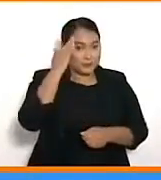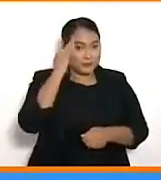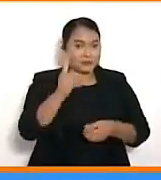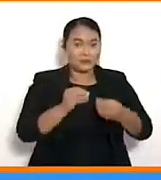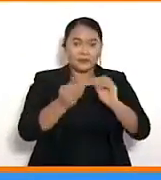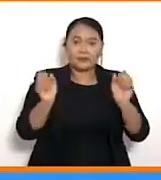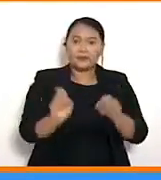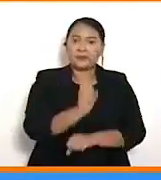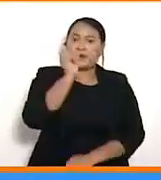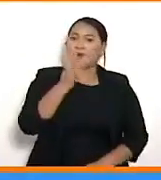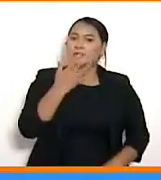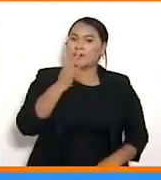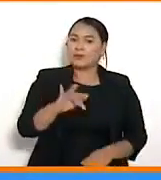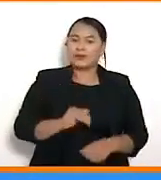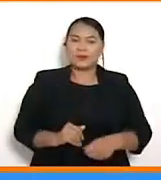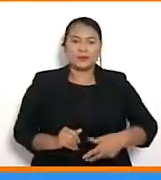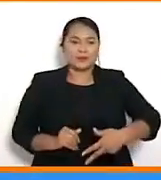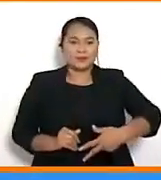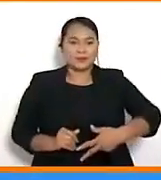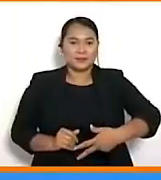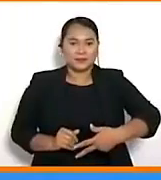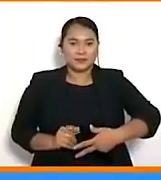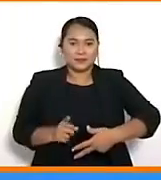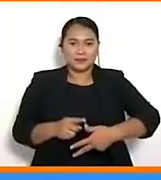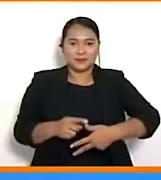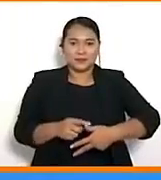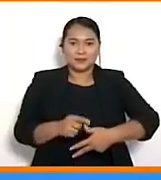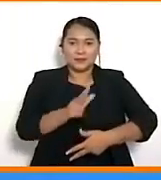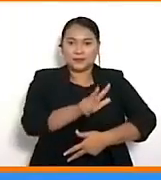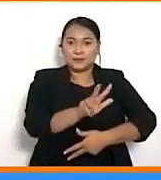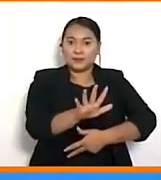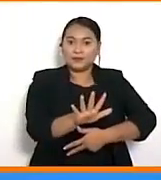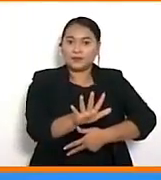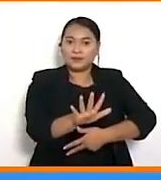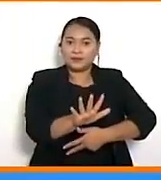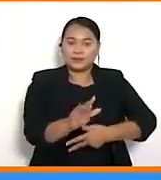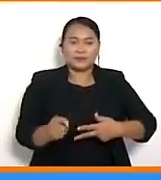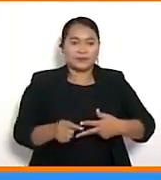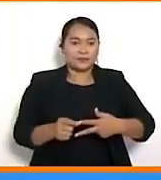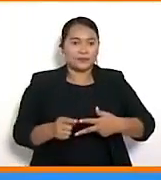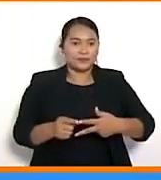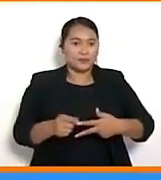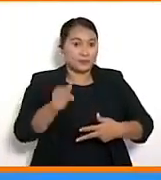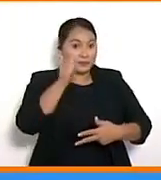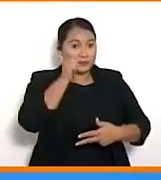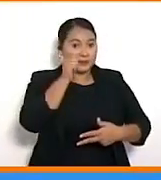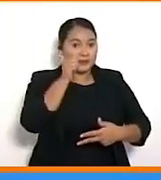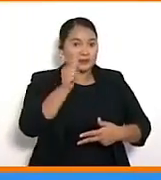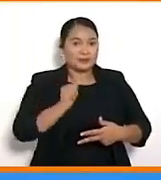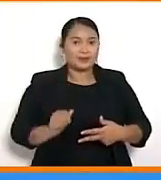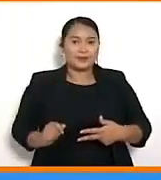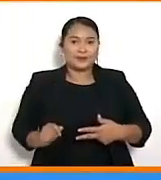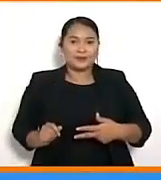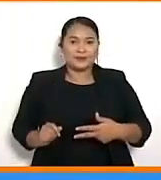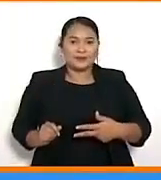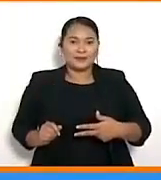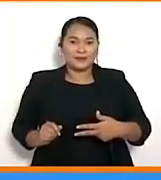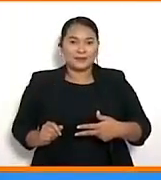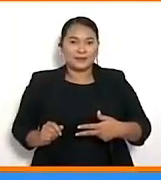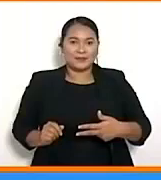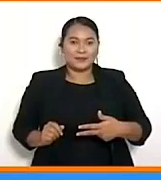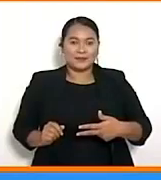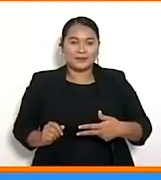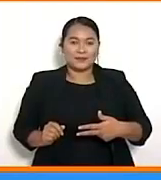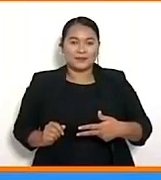y este es el 35, segundo número ganador, atentos, y este es